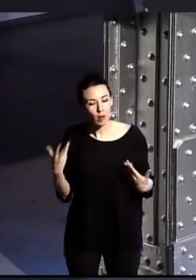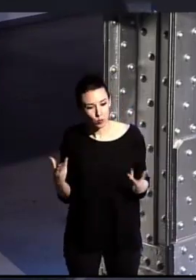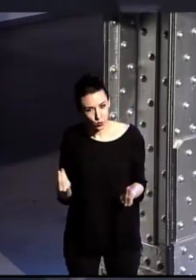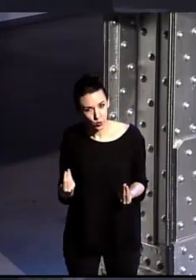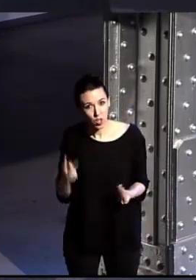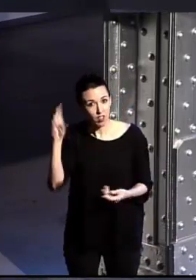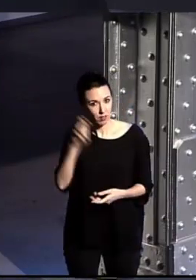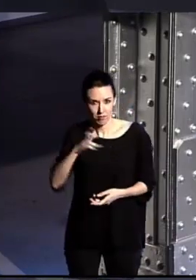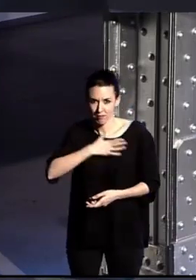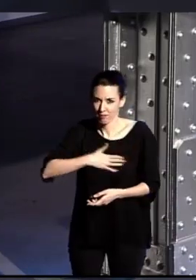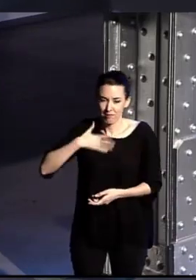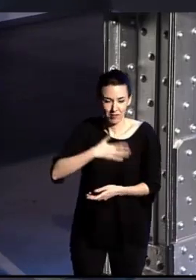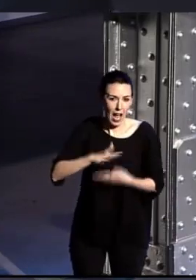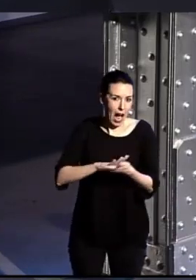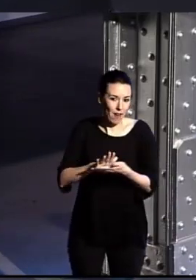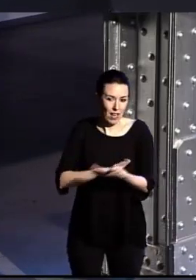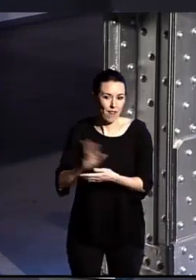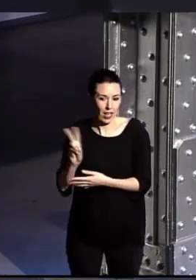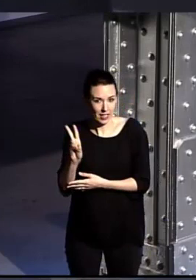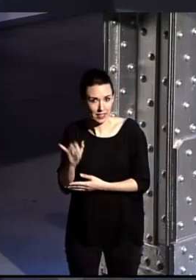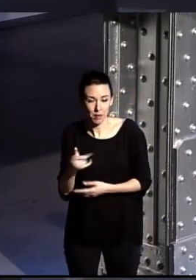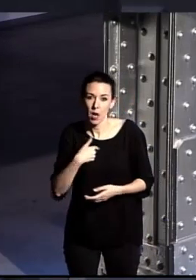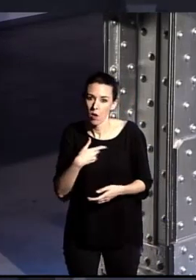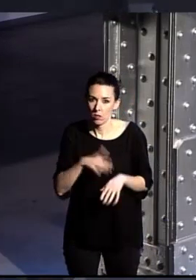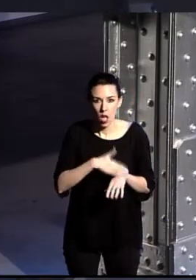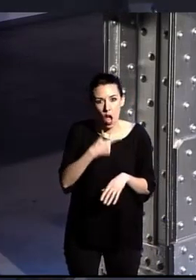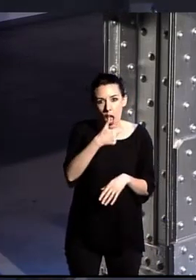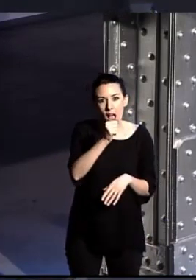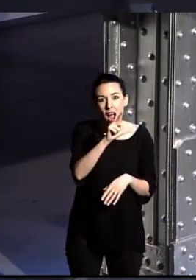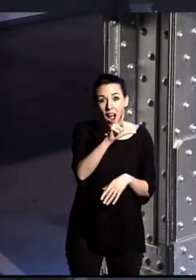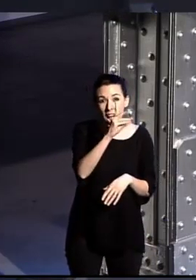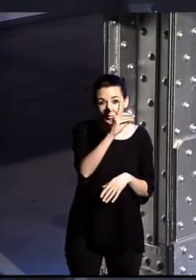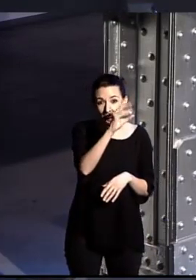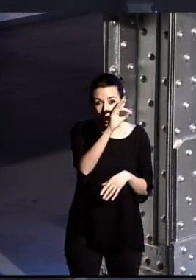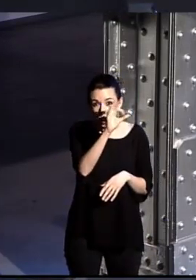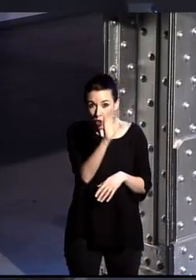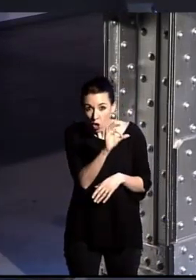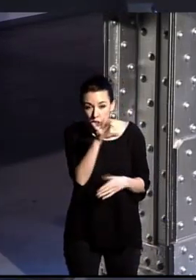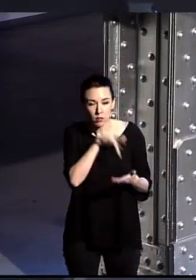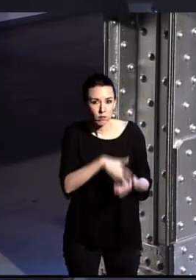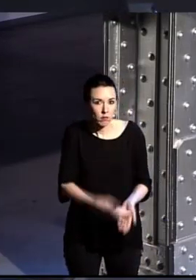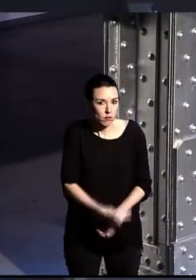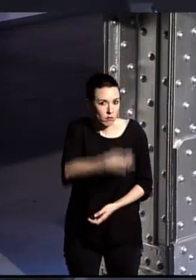Y yo vengo aquí encantada a hablar de Verne y tal. Pero a mí es que Galdós me parece uno de los grandes